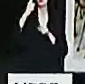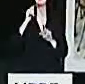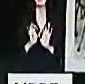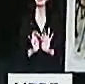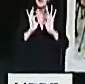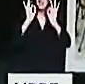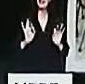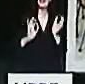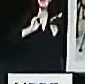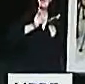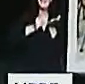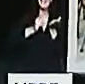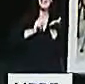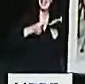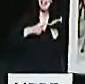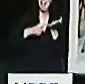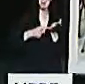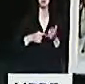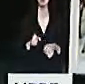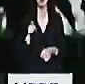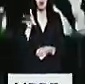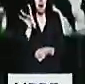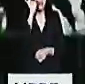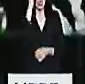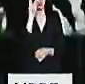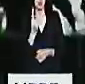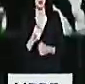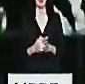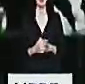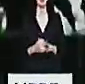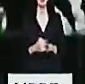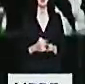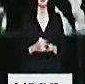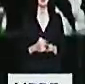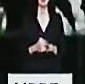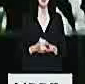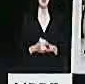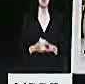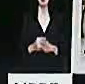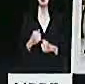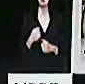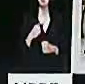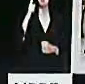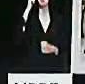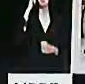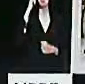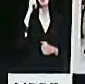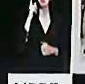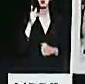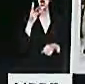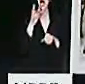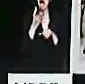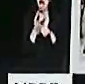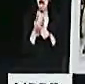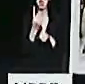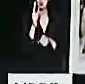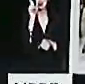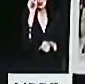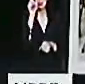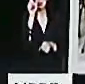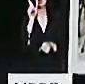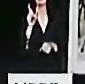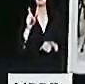Tú eliges alguno y escuchamos su pregunta. A ver, creo que después del tremendo éxito que han tenido los Cóndores, me parece que hay uno por ahí